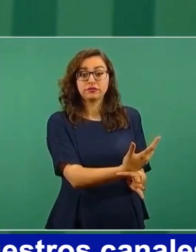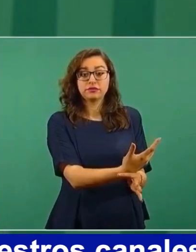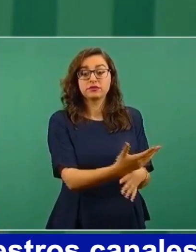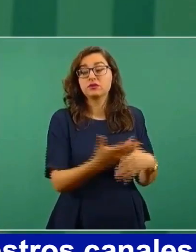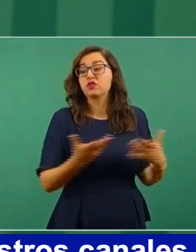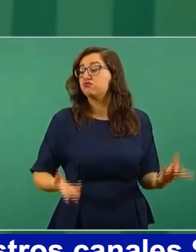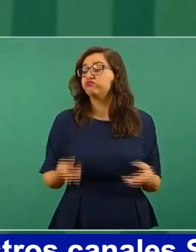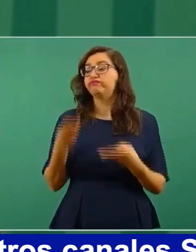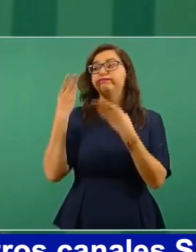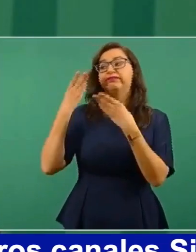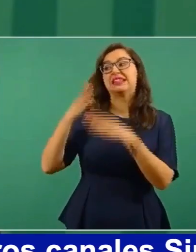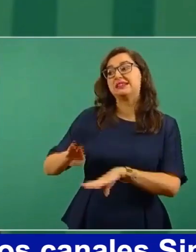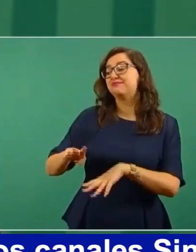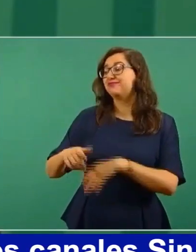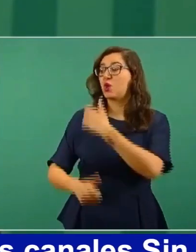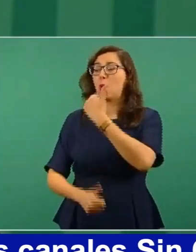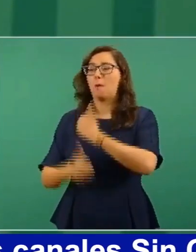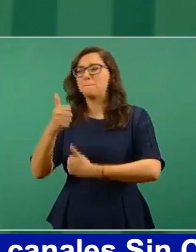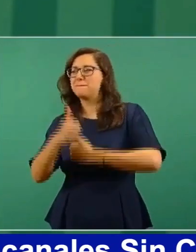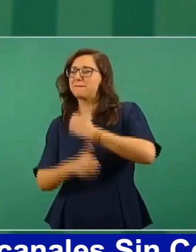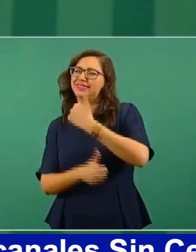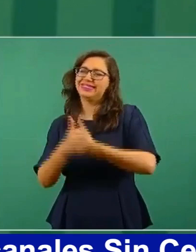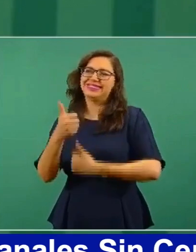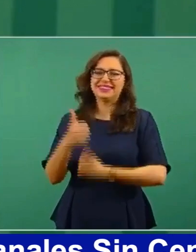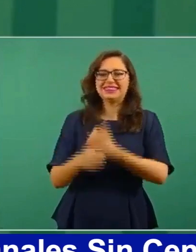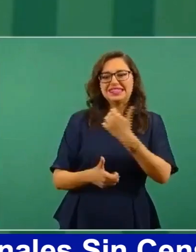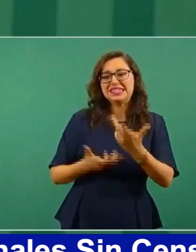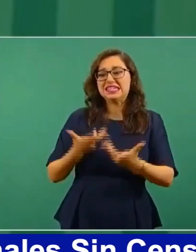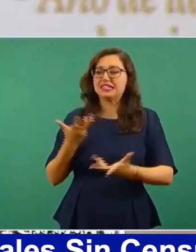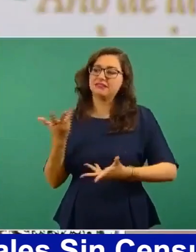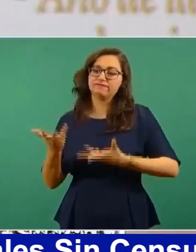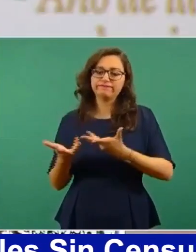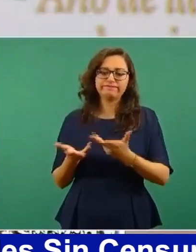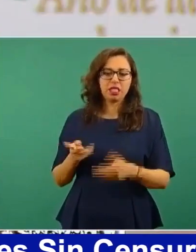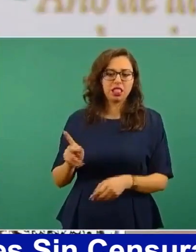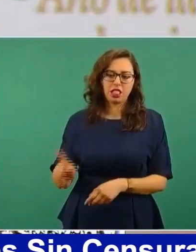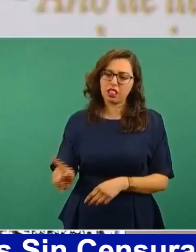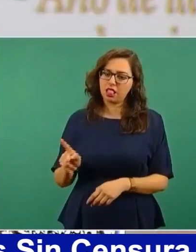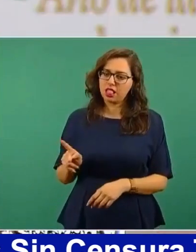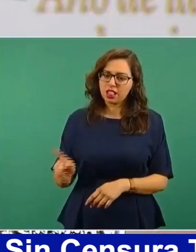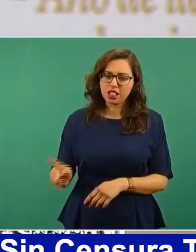licitaban los bancos y ya se sabía de antemano